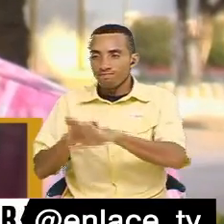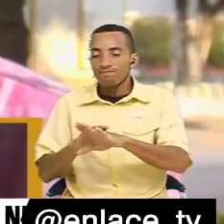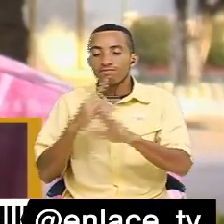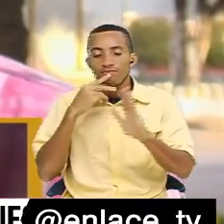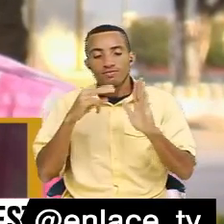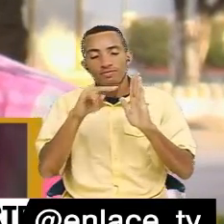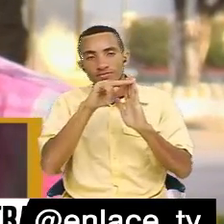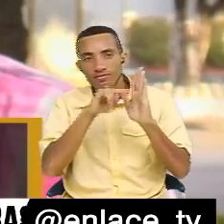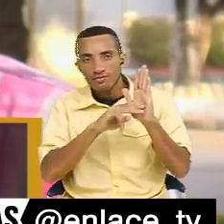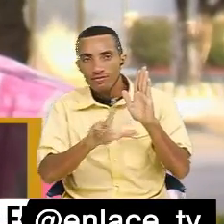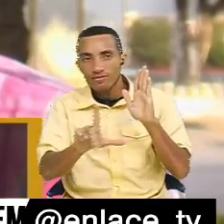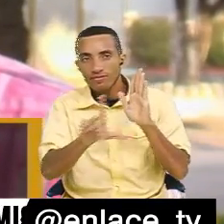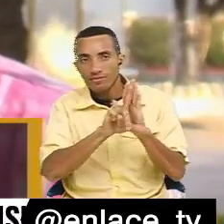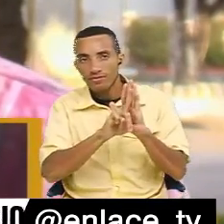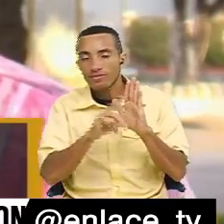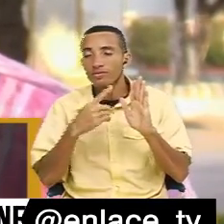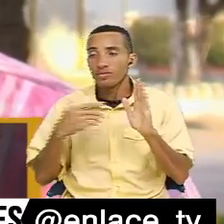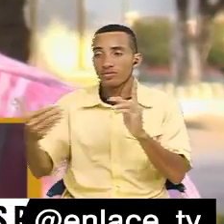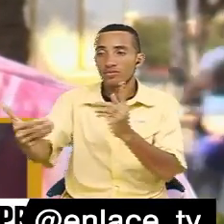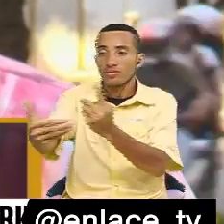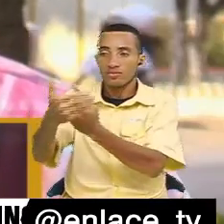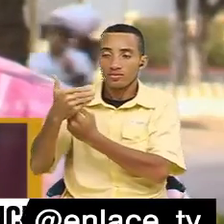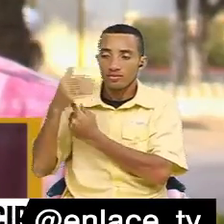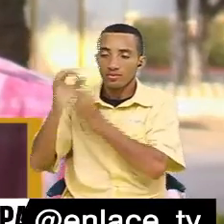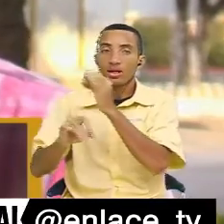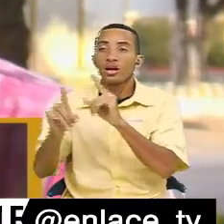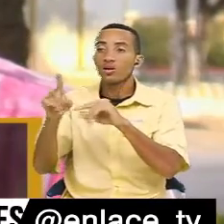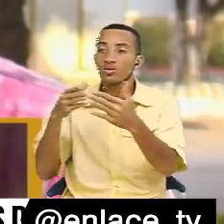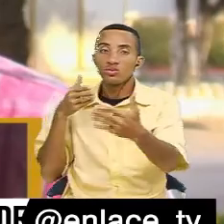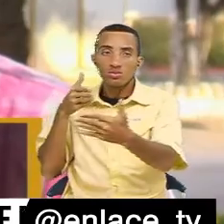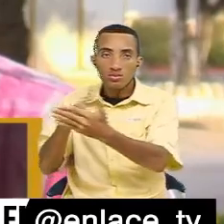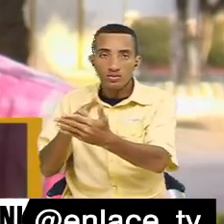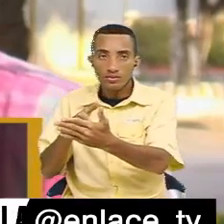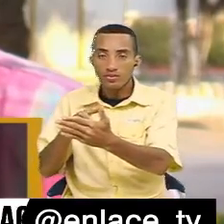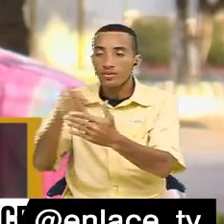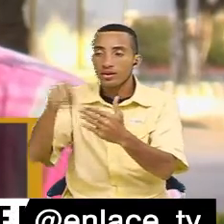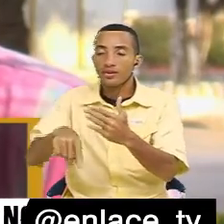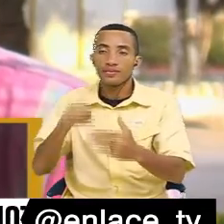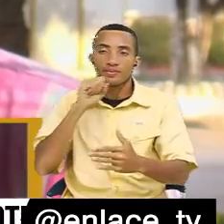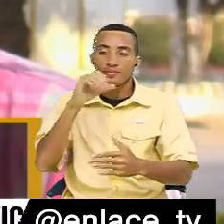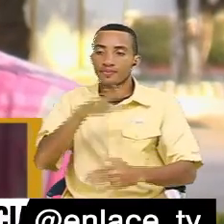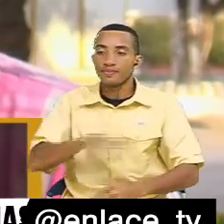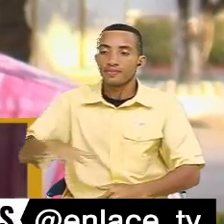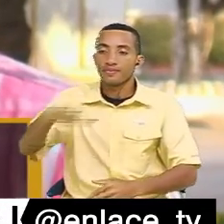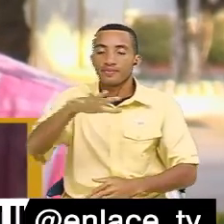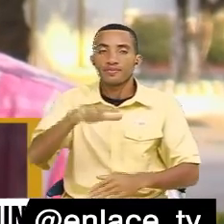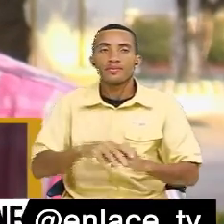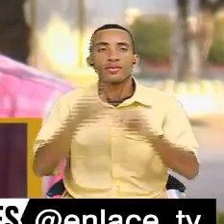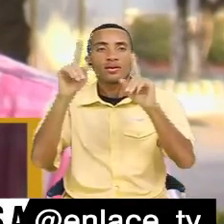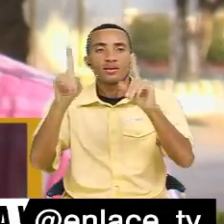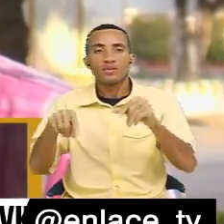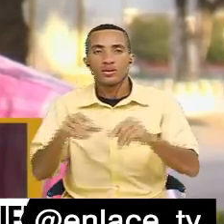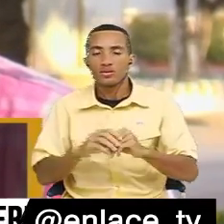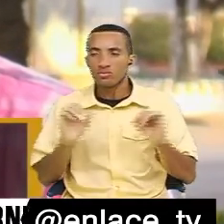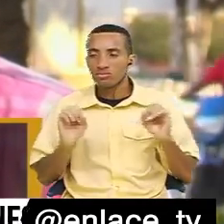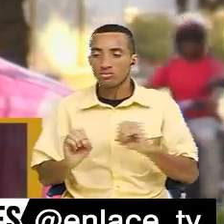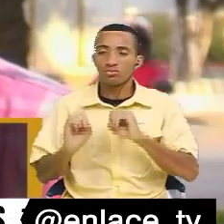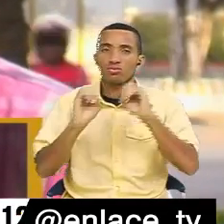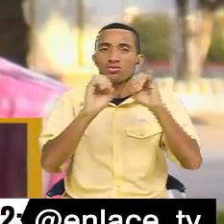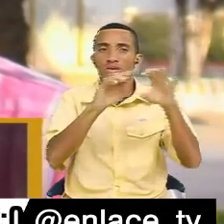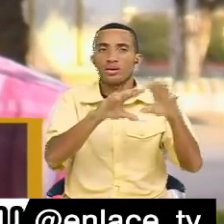legal para la nota de protección de las personas amenazadas en el municipio de Barranca Bermeja. Da claridad a un ejercicio masivo de desplazamiento donde más